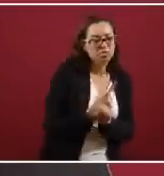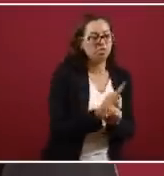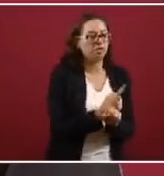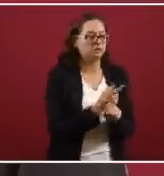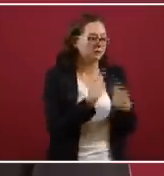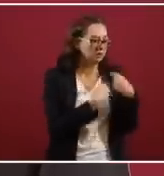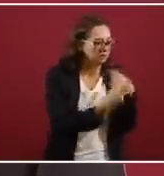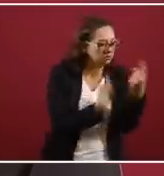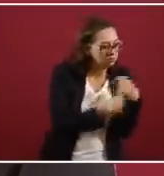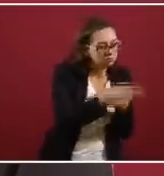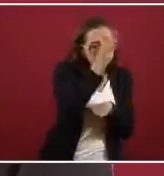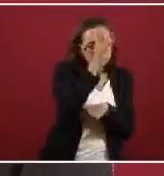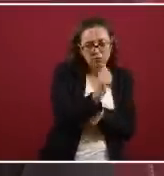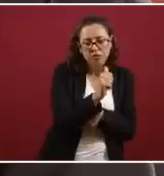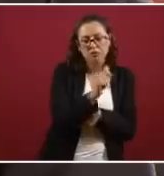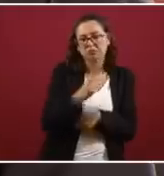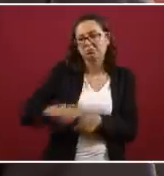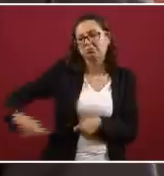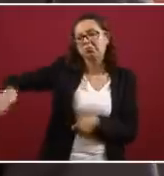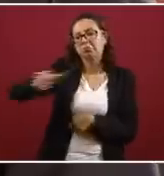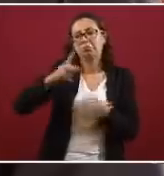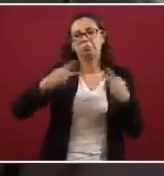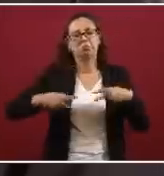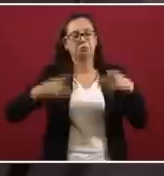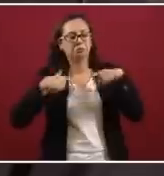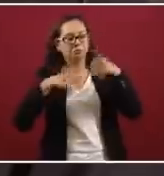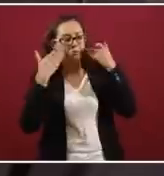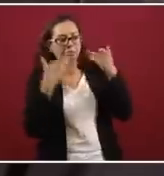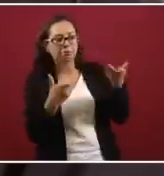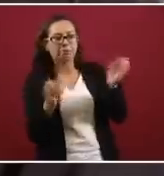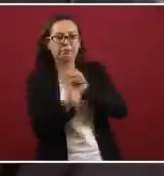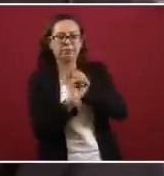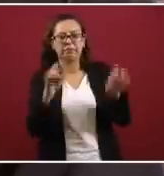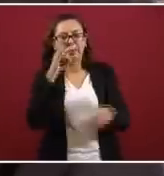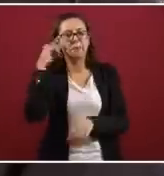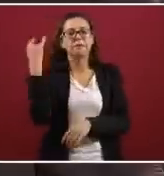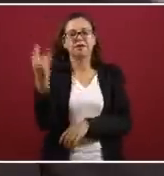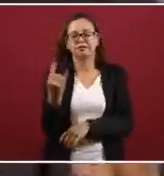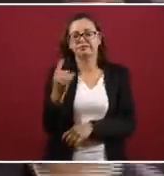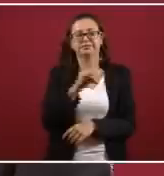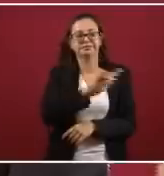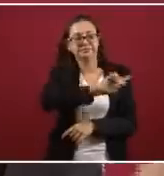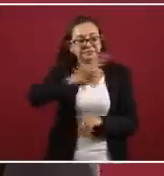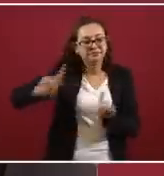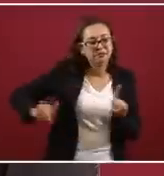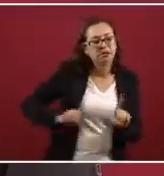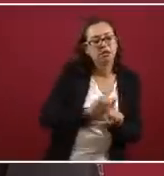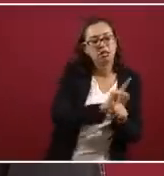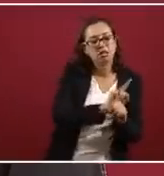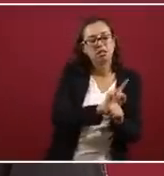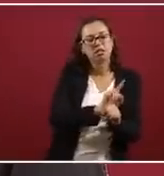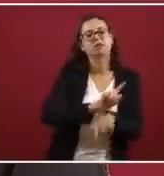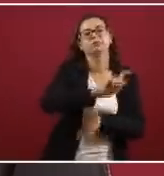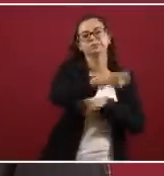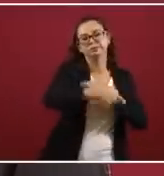campesinos, a espaldas de los trabajadores, por moches. Esa era la costumbre.